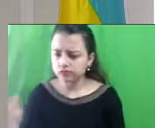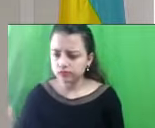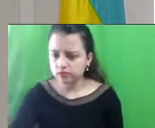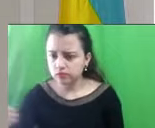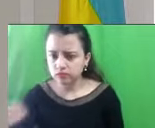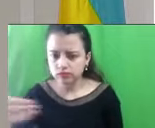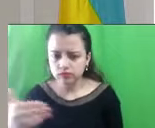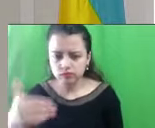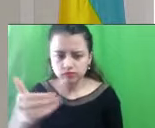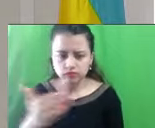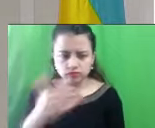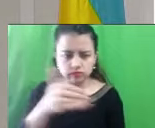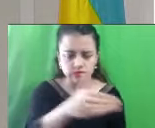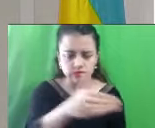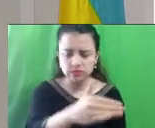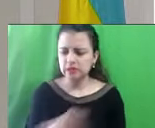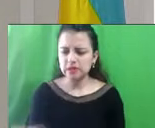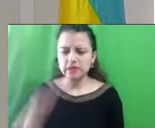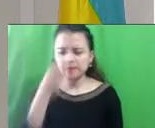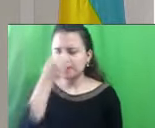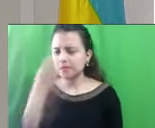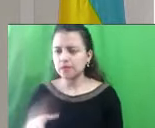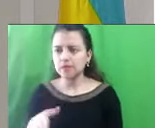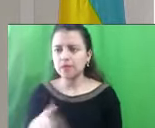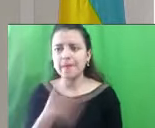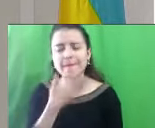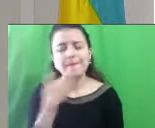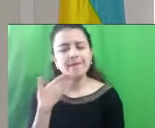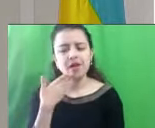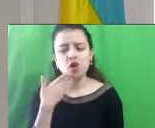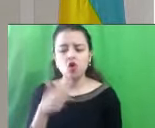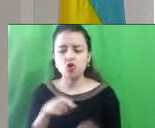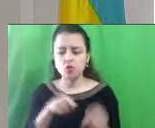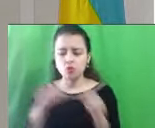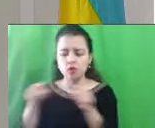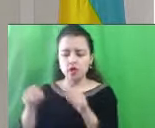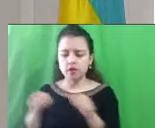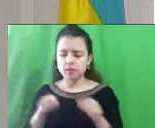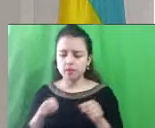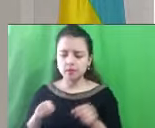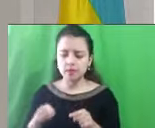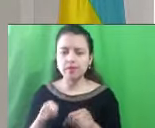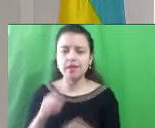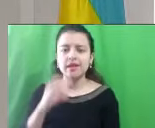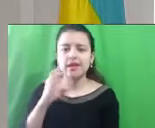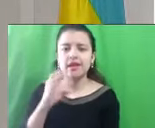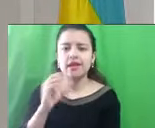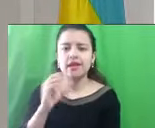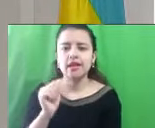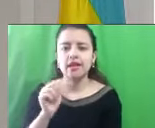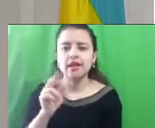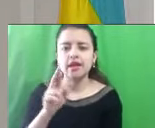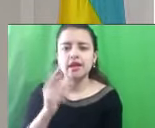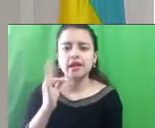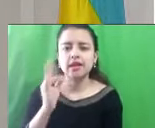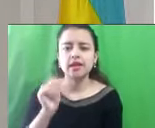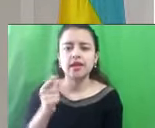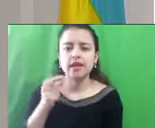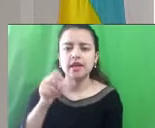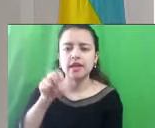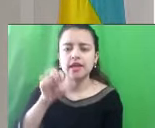el 30% y el tratamiento del 30% de los residuos del sector de